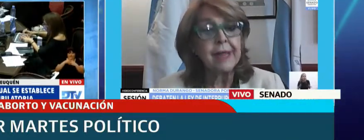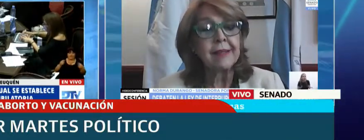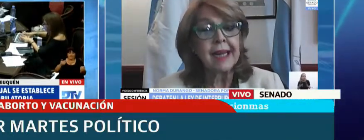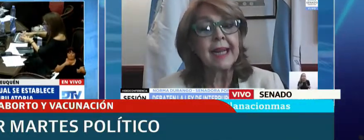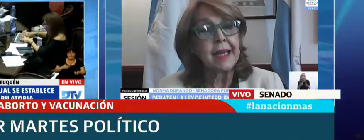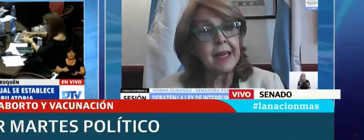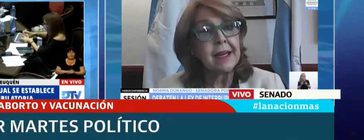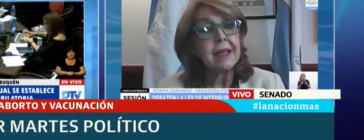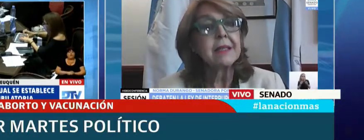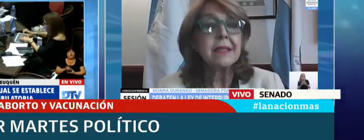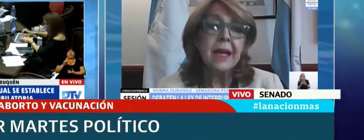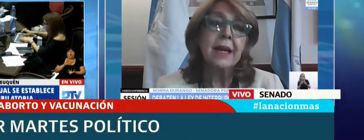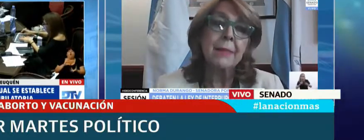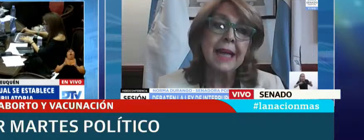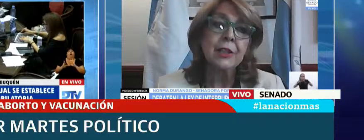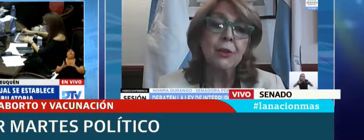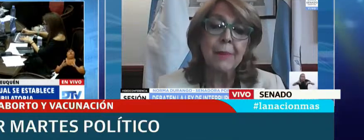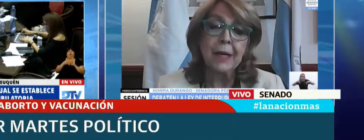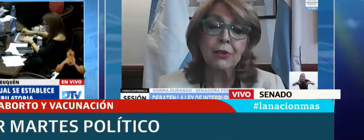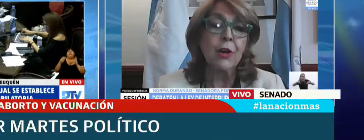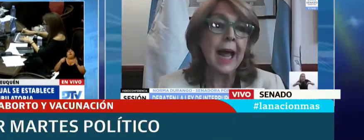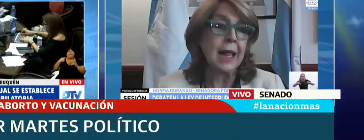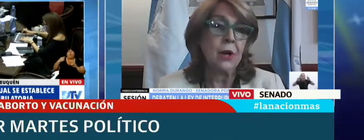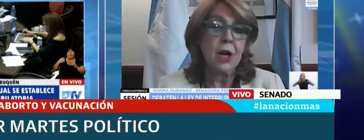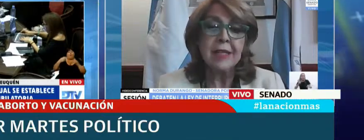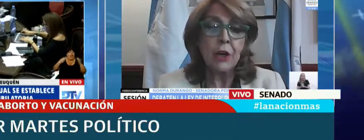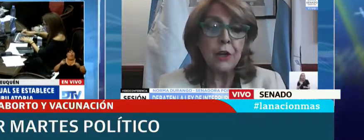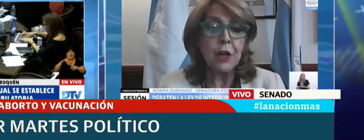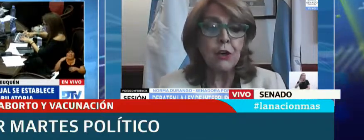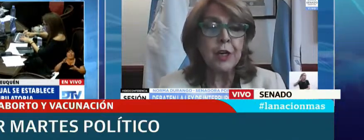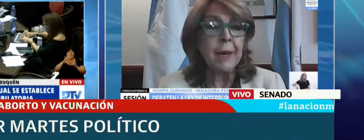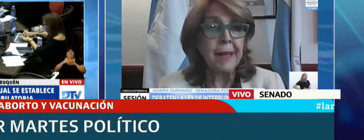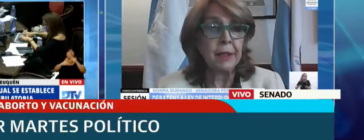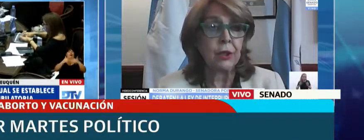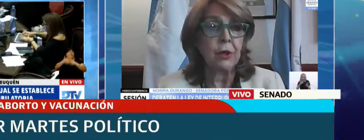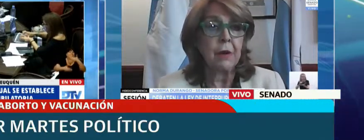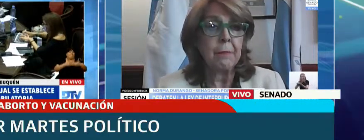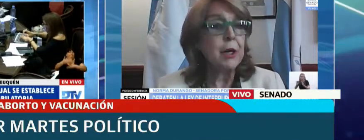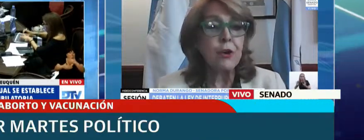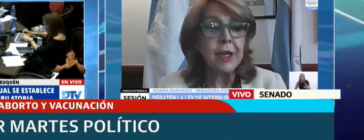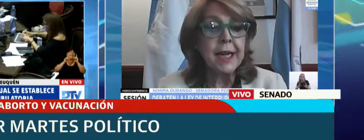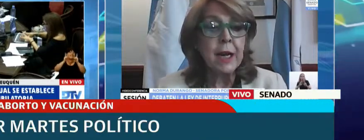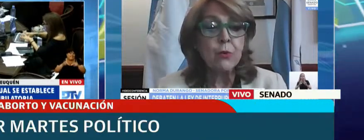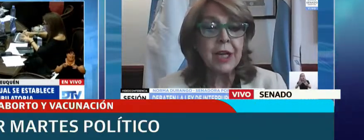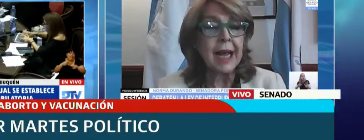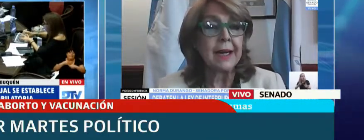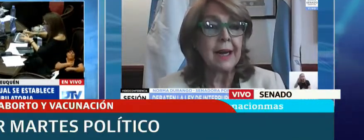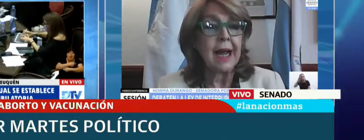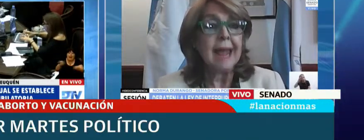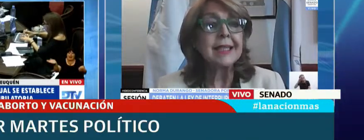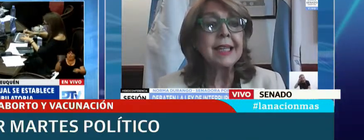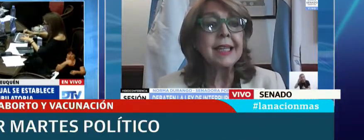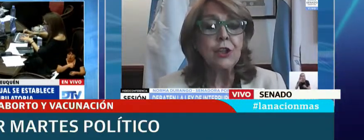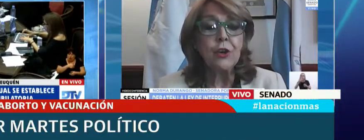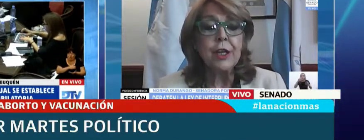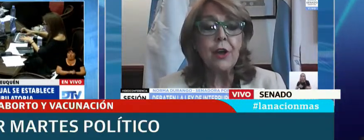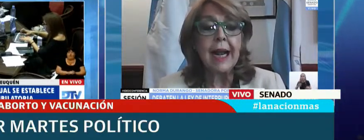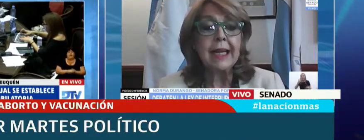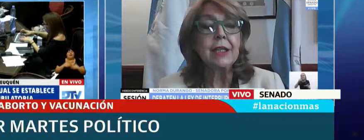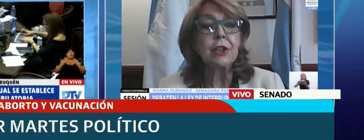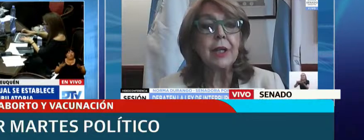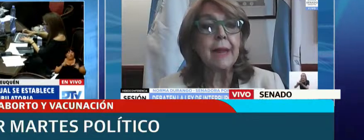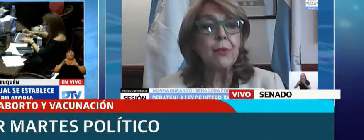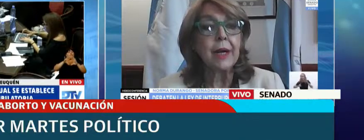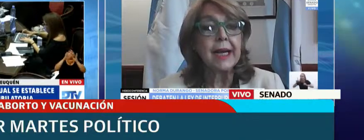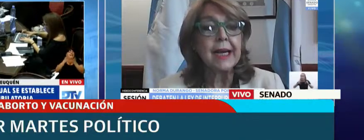que egoístamente político es un triunfo de alberto fernández que sabemos que no les sobra que en general sufre mucho más